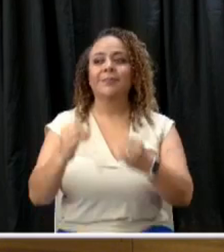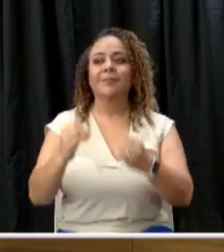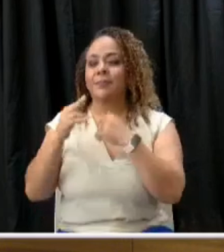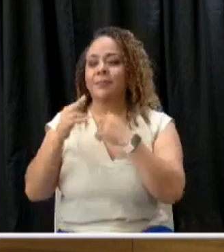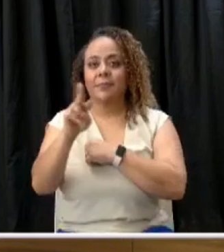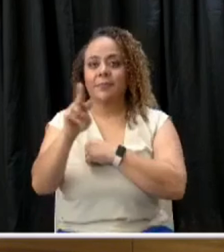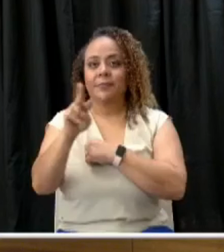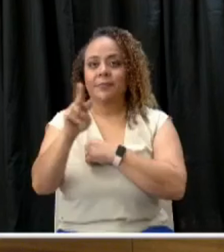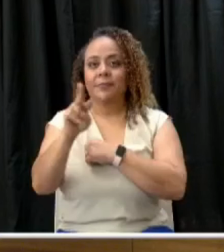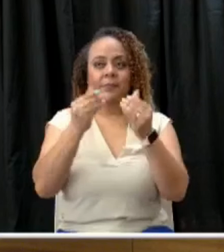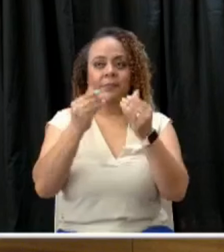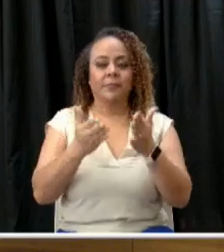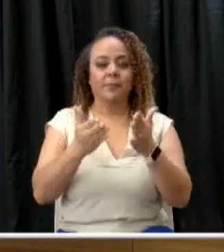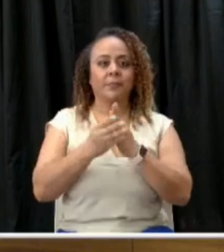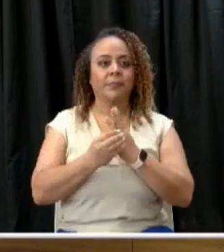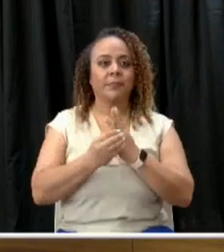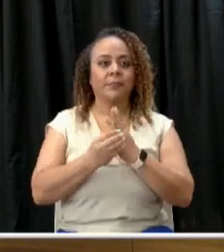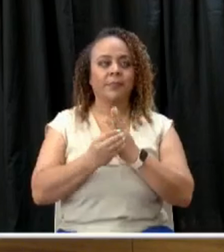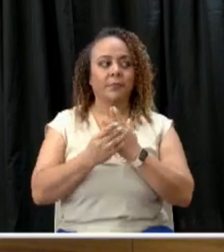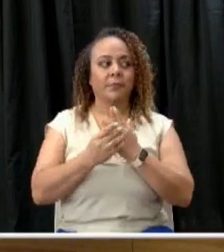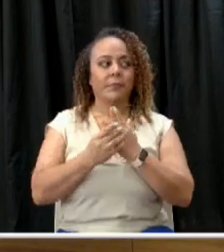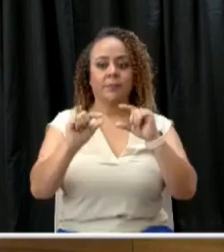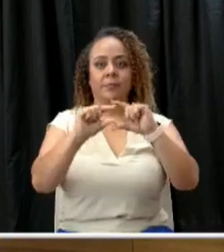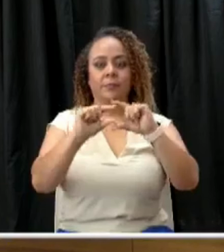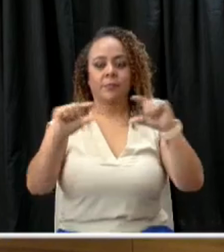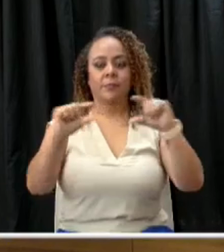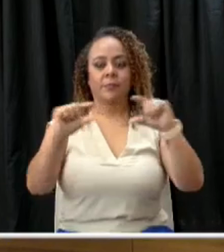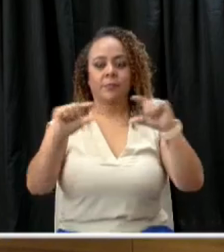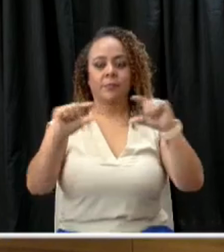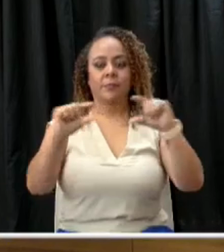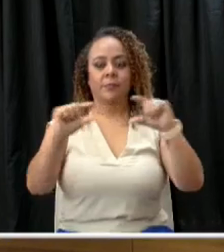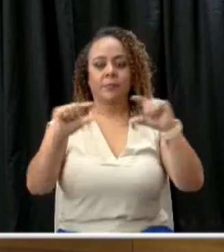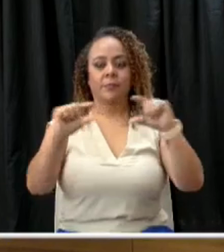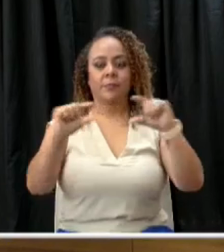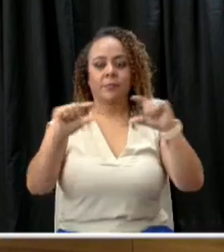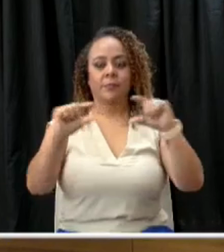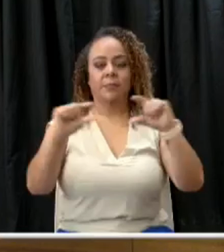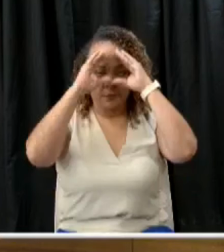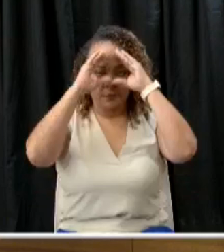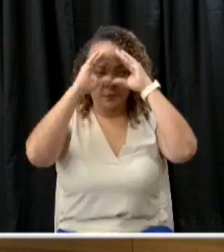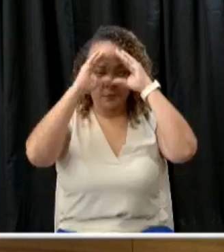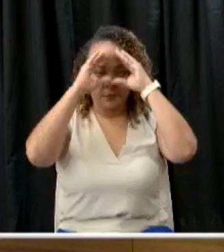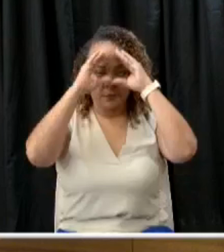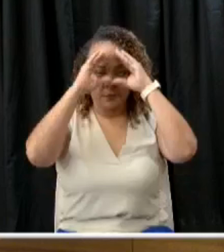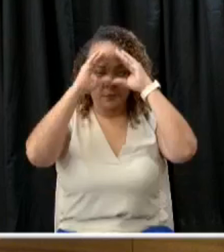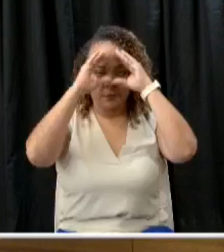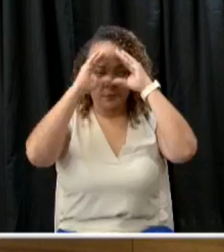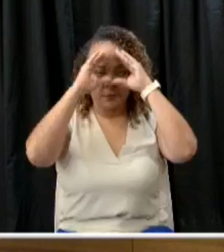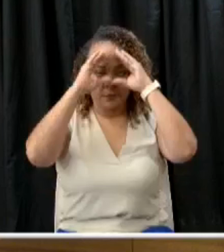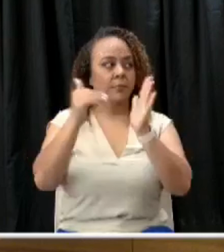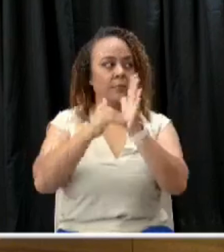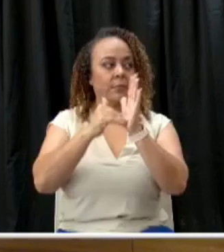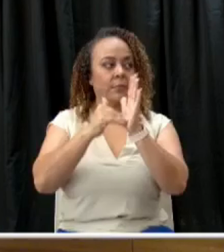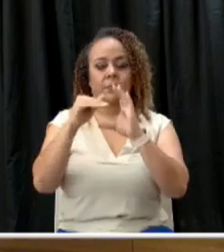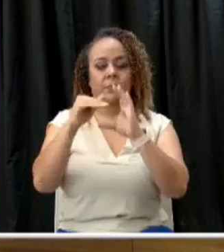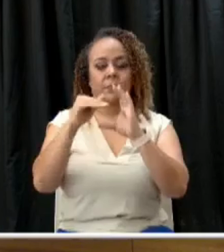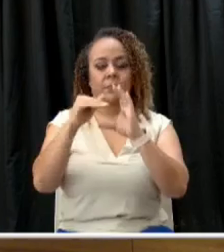a los compañeros de producción. Ahí está el supler con la información de Esteban. Le repetimos el correo electrónico,